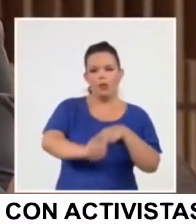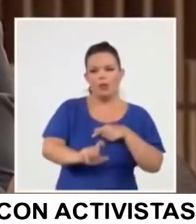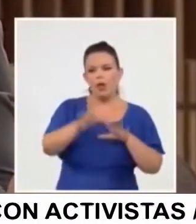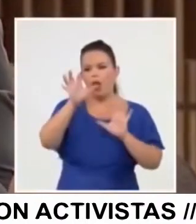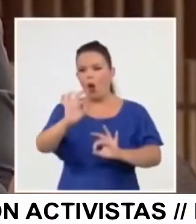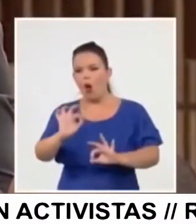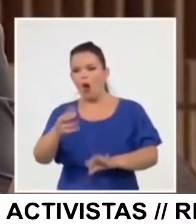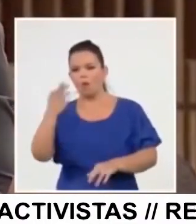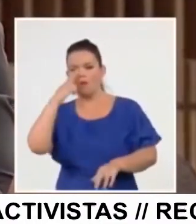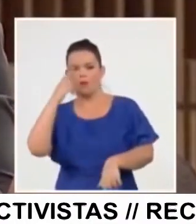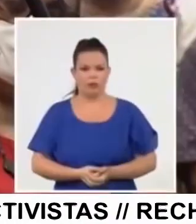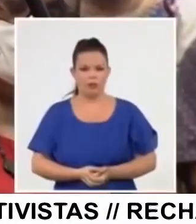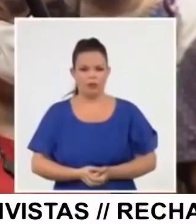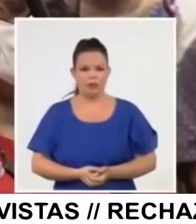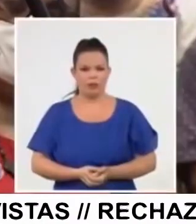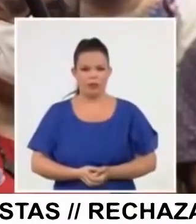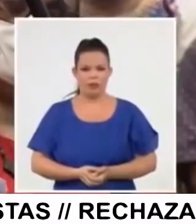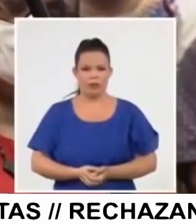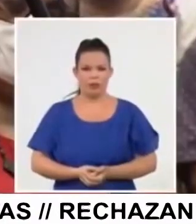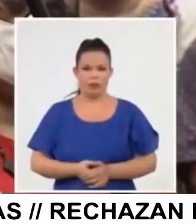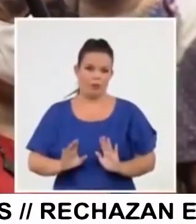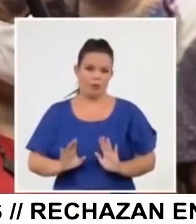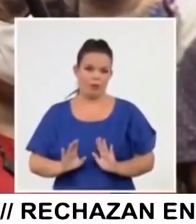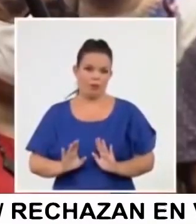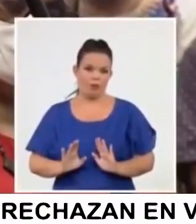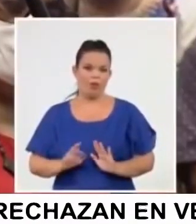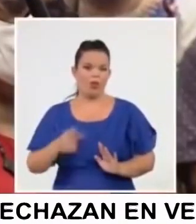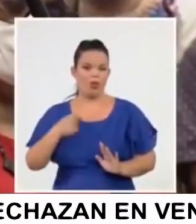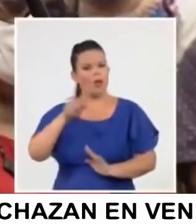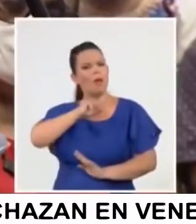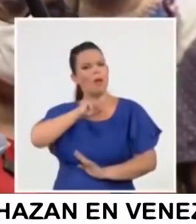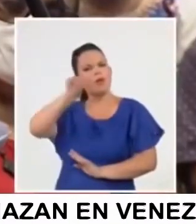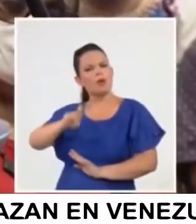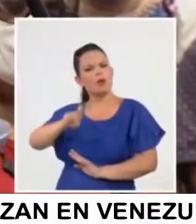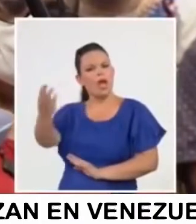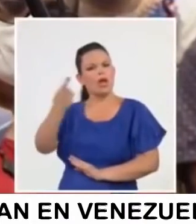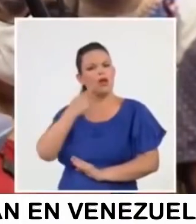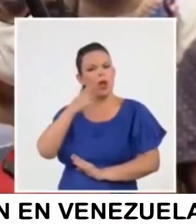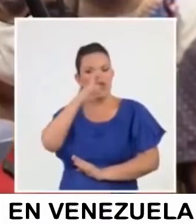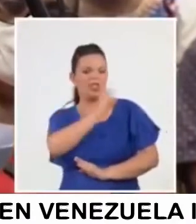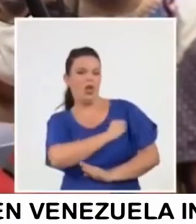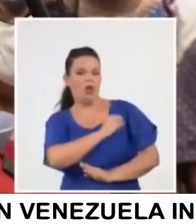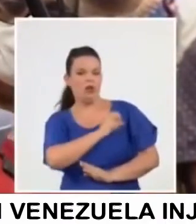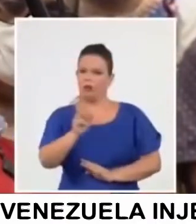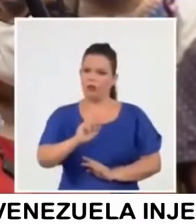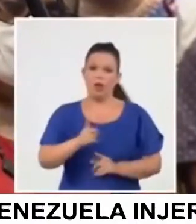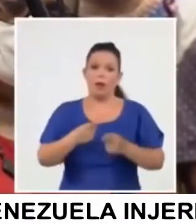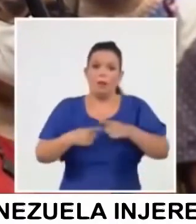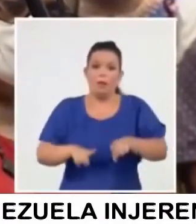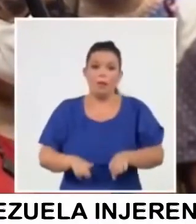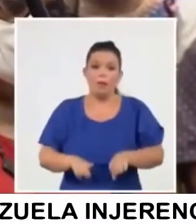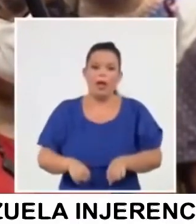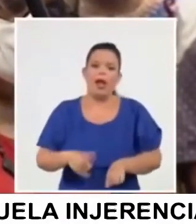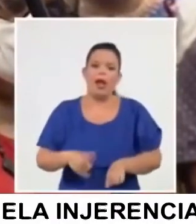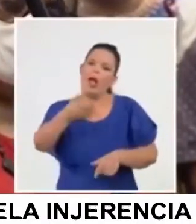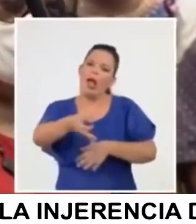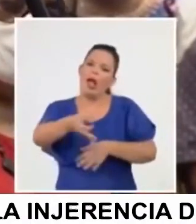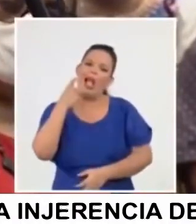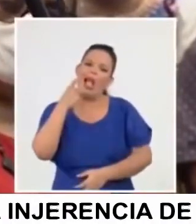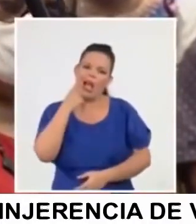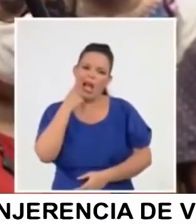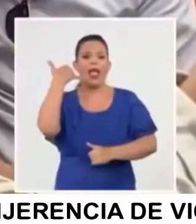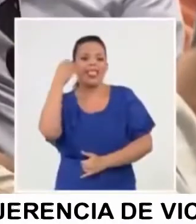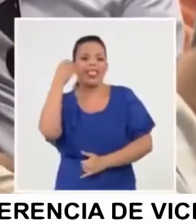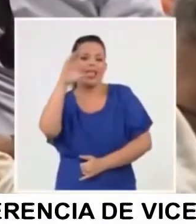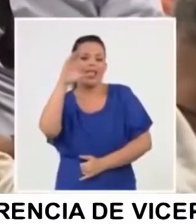de comunicación tienen una marcada agenda propagandística que acompaña al gobierno de Estados Unidos